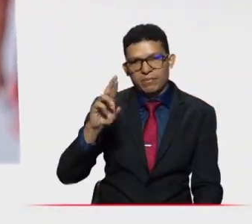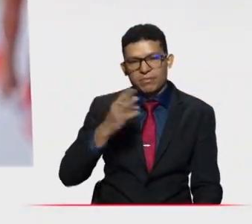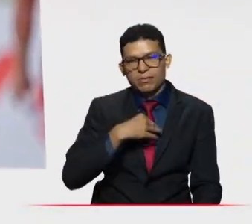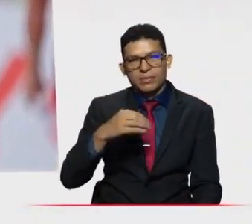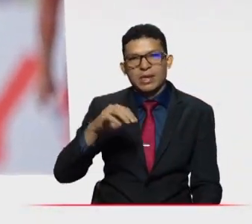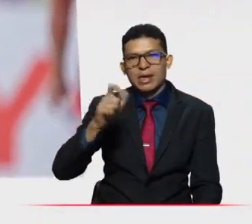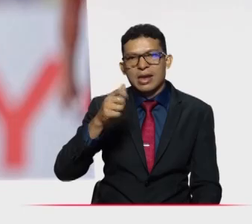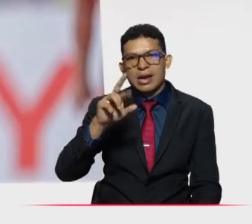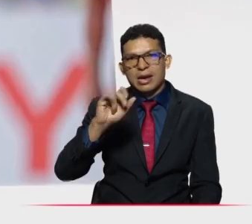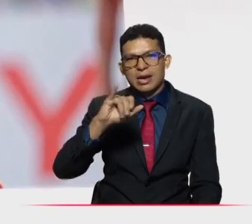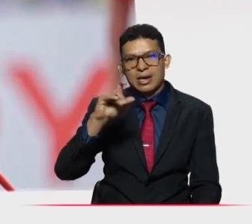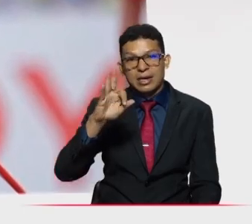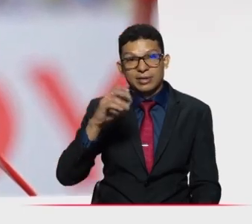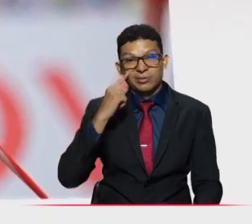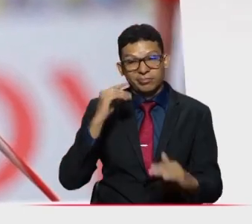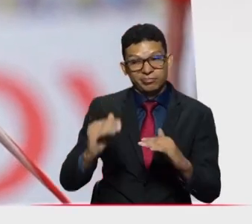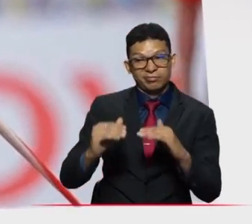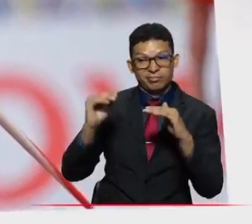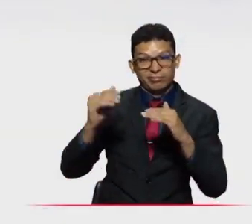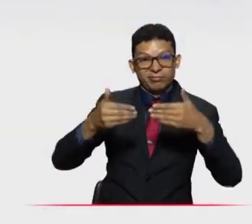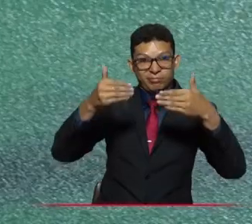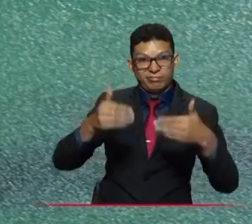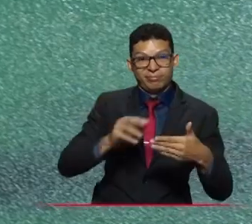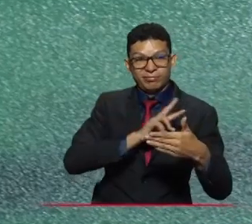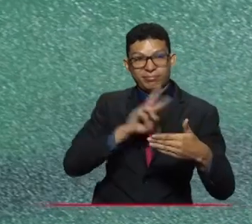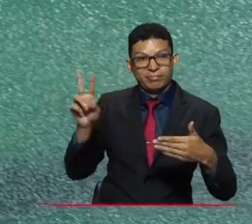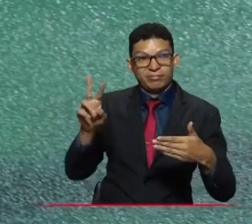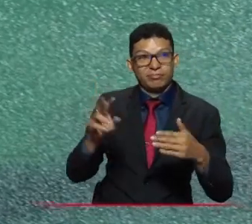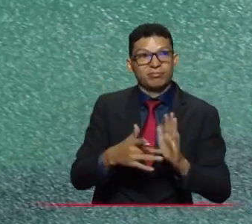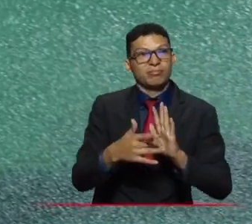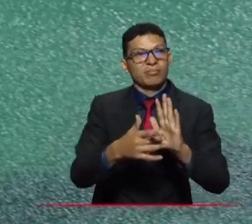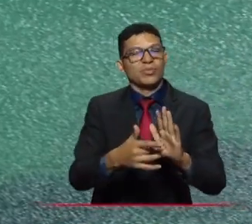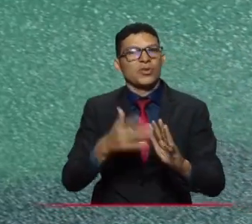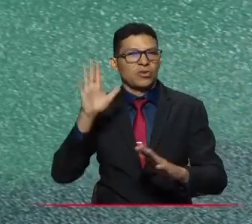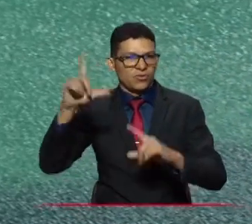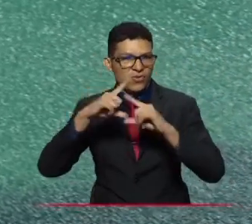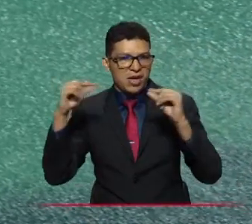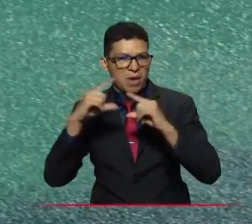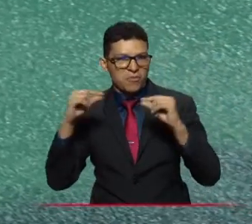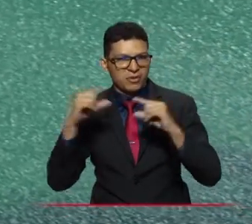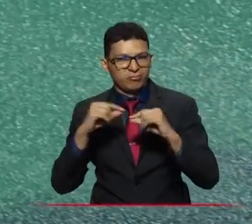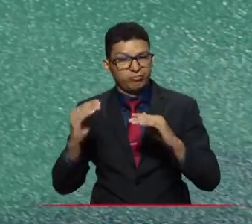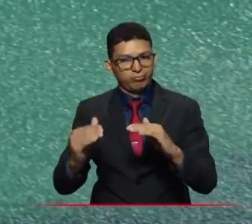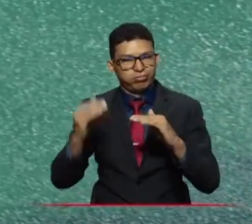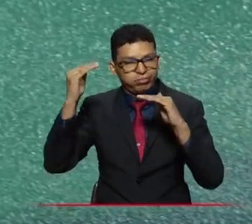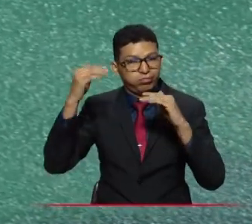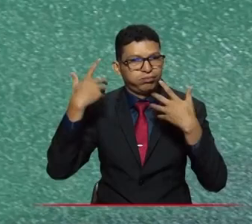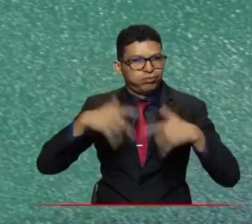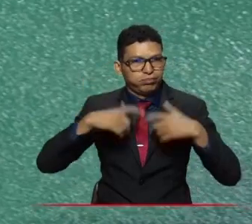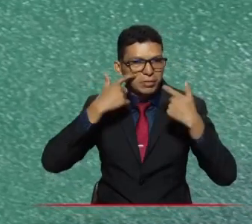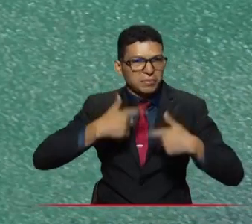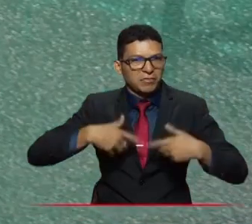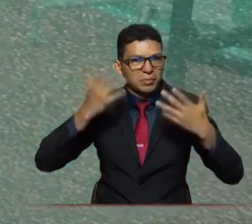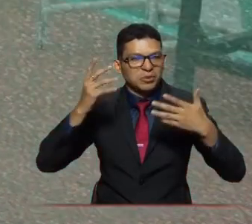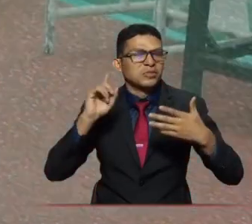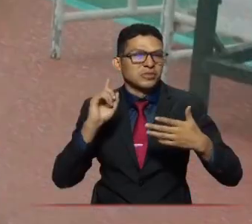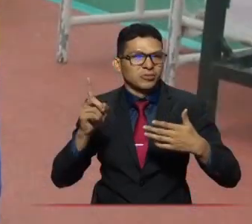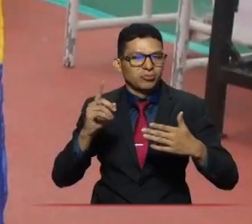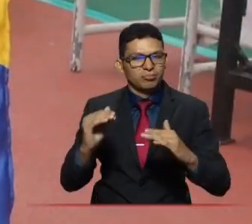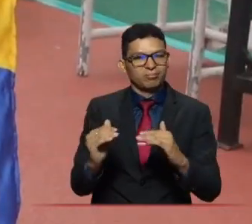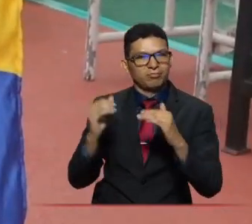los paraatletas vallecaucanos o se destacaron en Kobe, en territorio japonés, dejando en alto no solo la región,